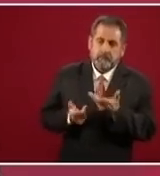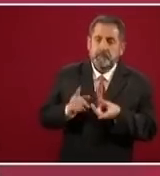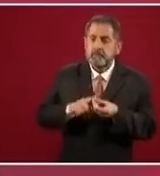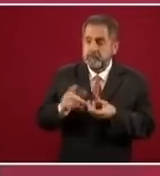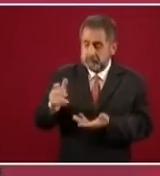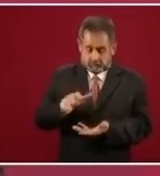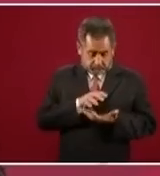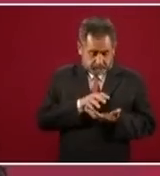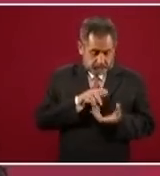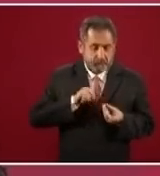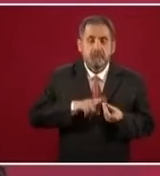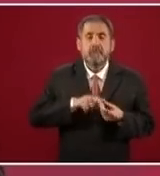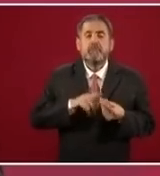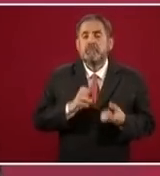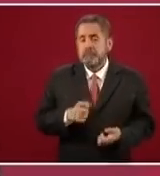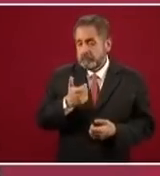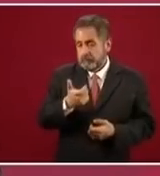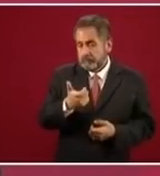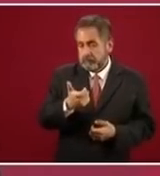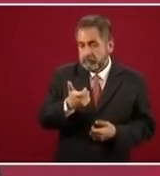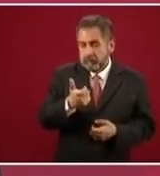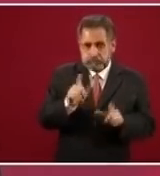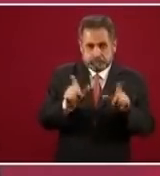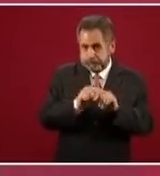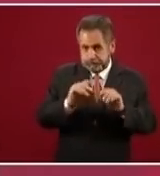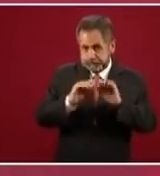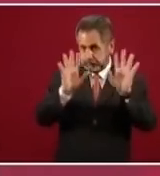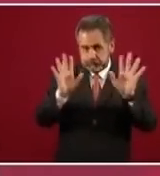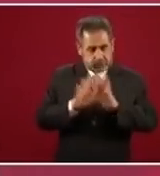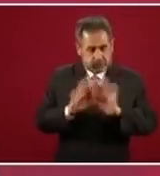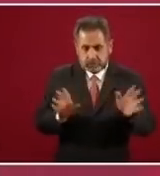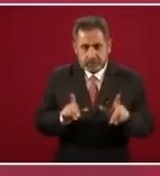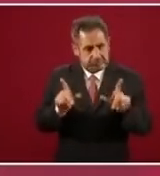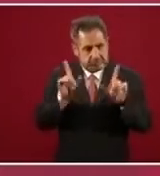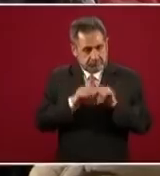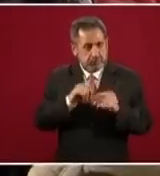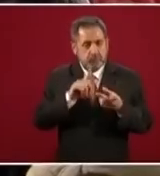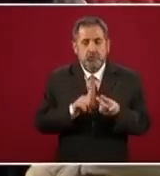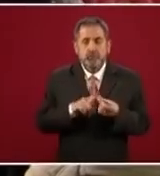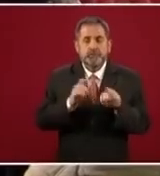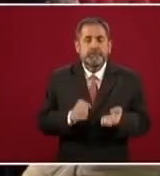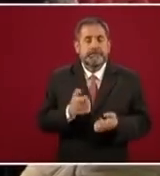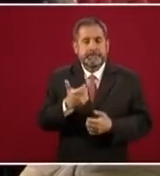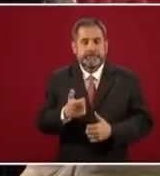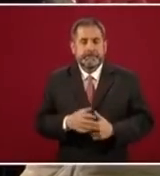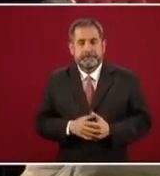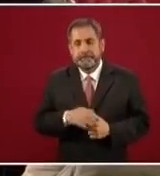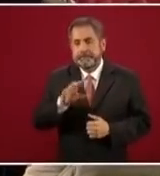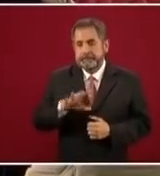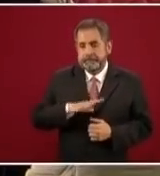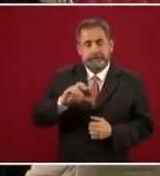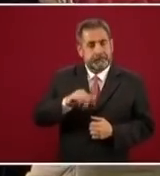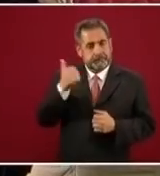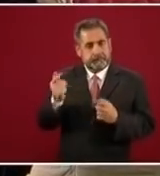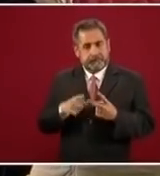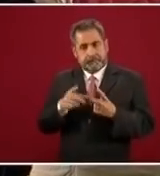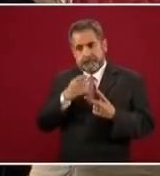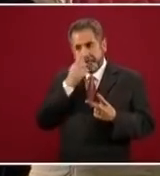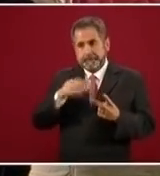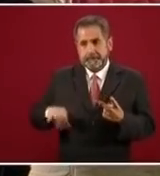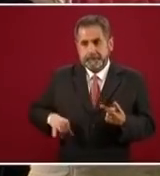va ese dinero? O sea, eso es todo lo que se está planteando. Y aquí también hay otra cosa que es interesante